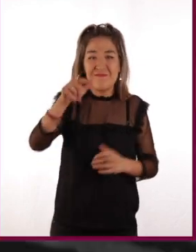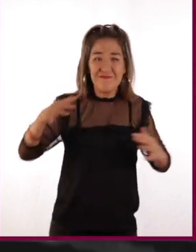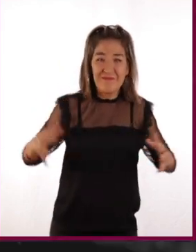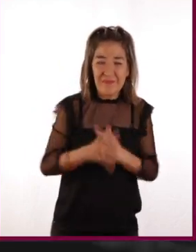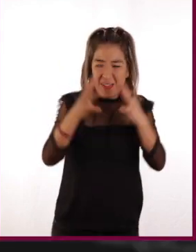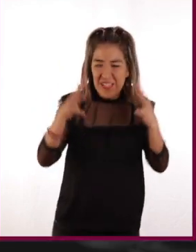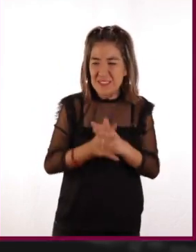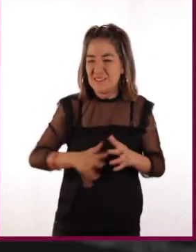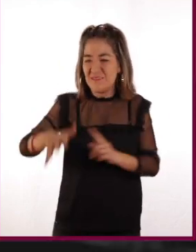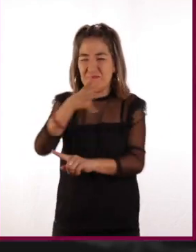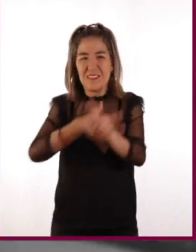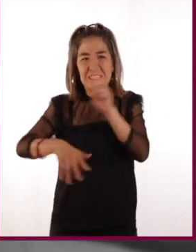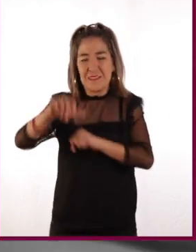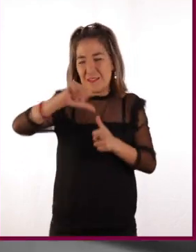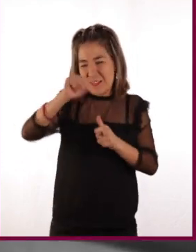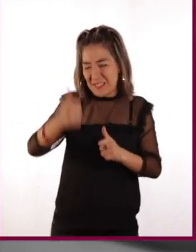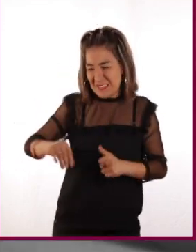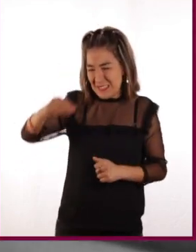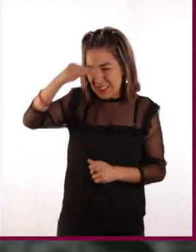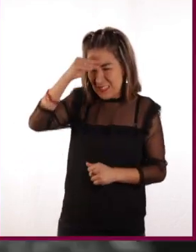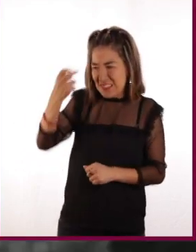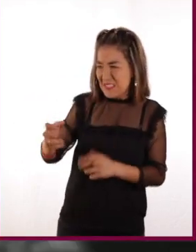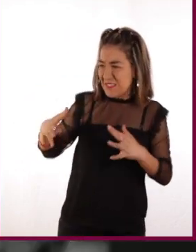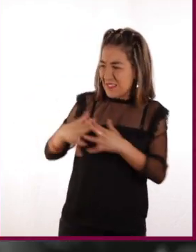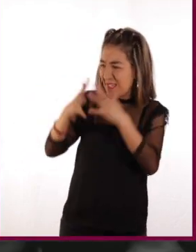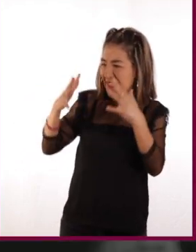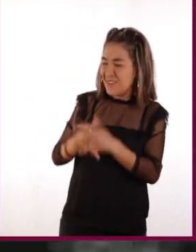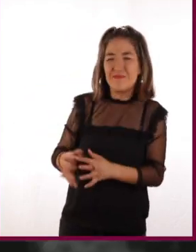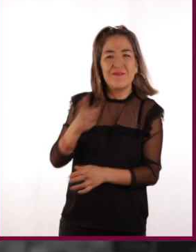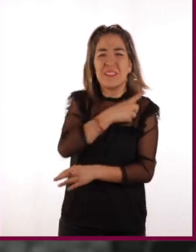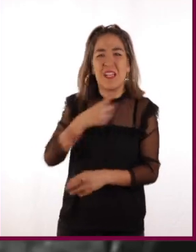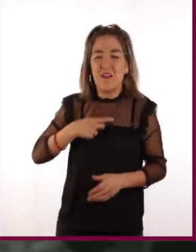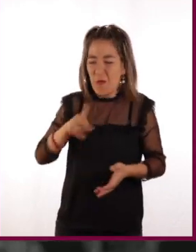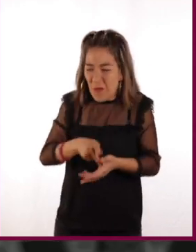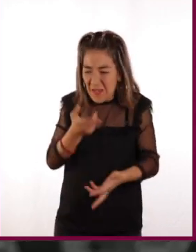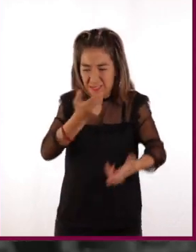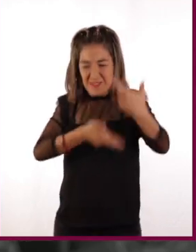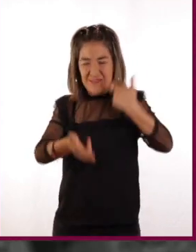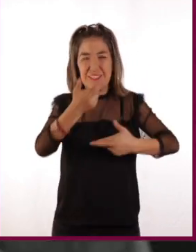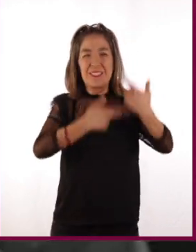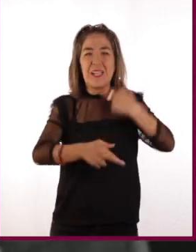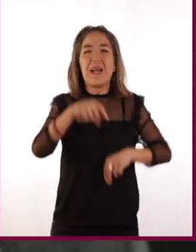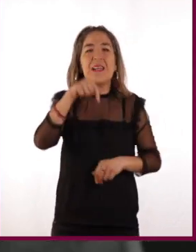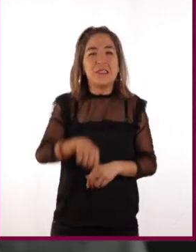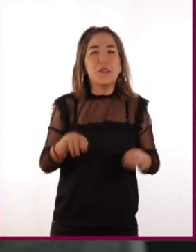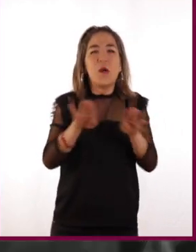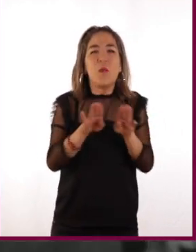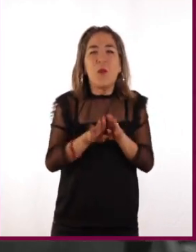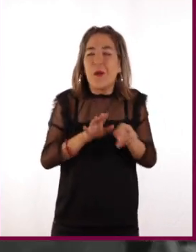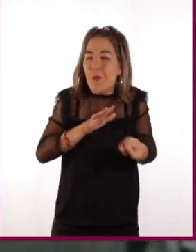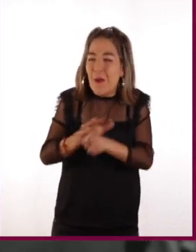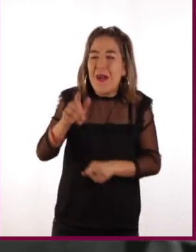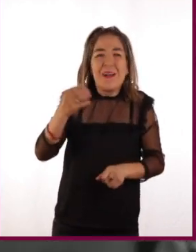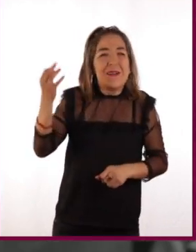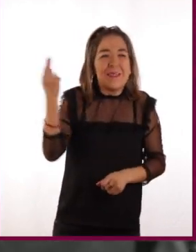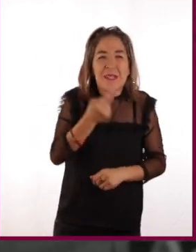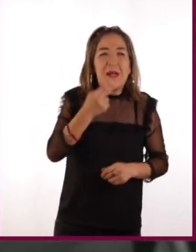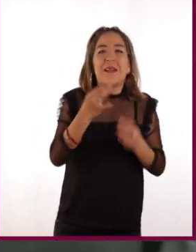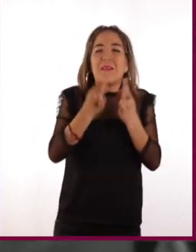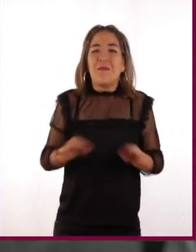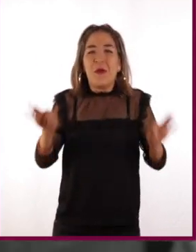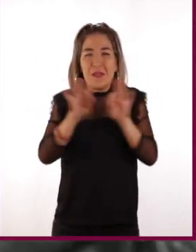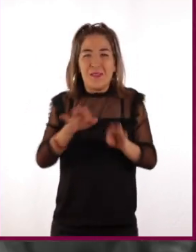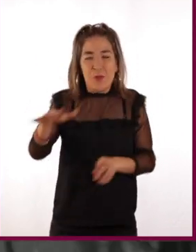artística. La guerra hace conscientes a los artistas de la necesidad de comenzar de cero, de retomar aquello básico que nos